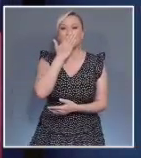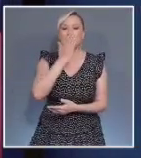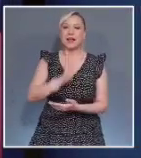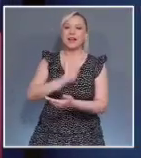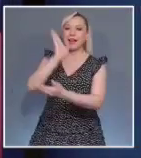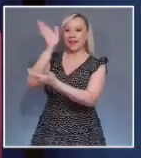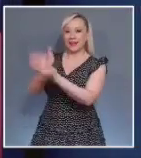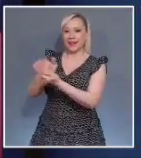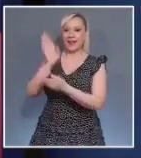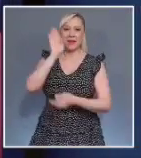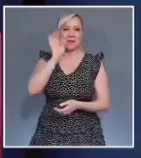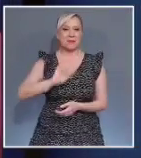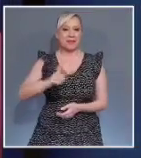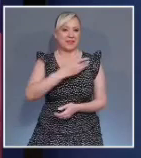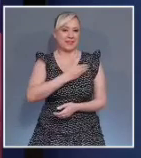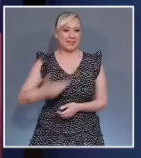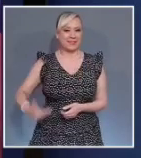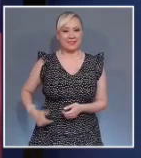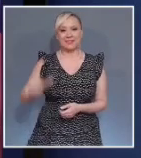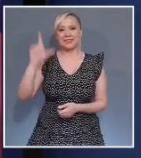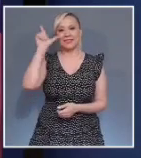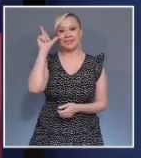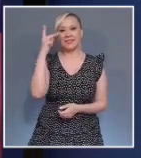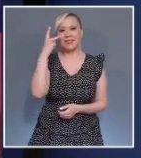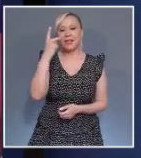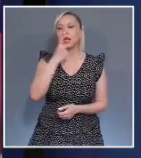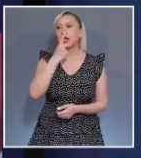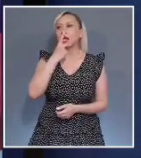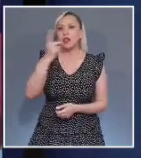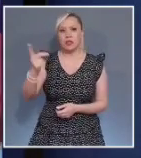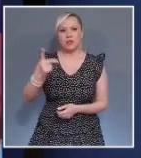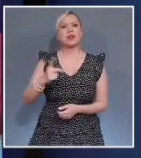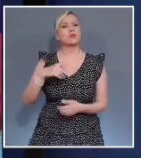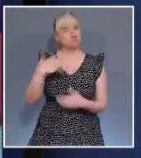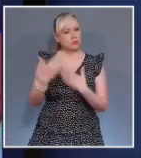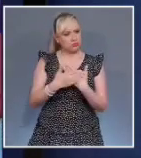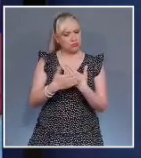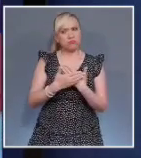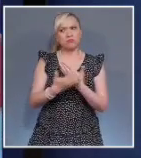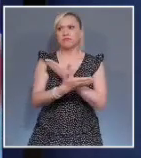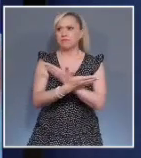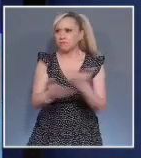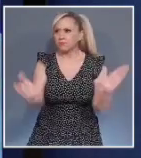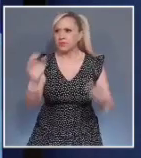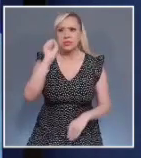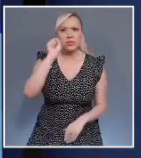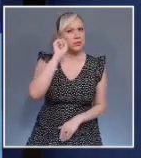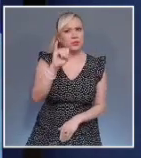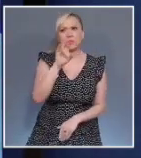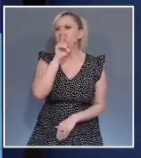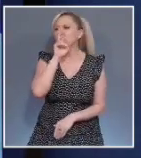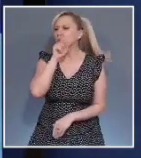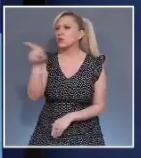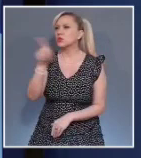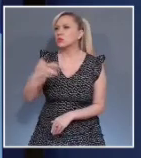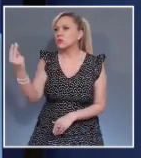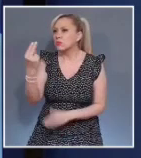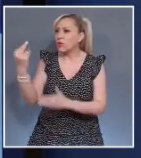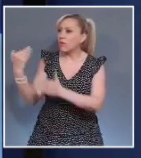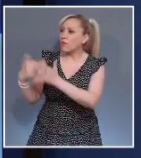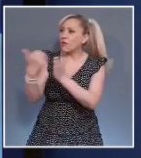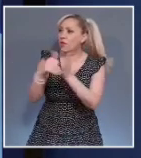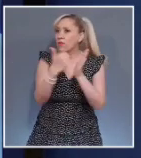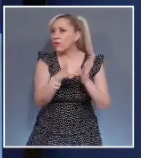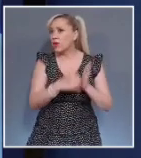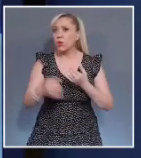Norma Lucía Piña aseguró que dotará de condiciones dignas a los órganos jurisdiccionales para impartir